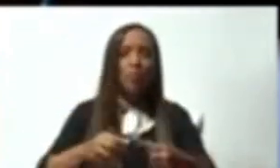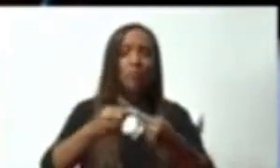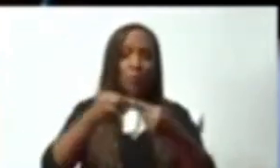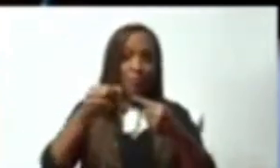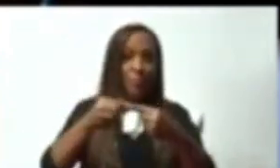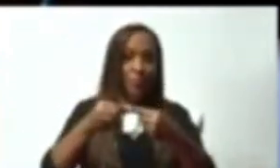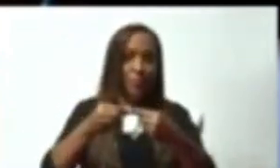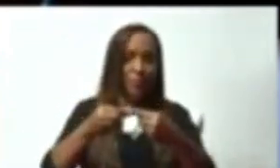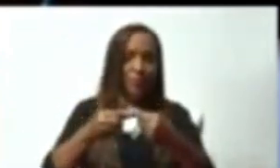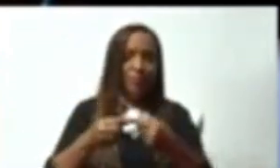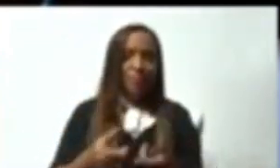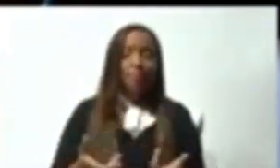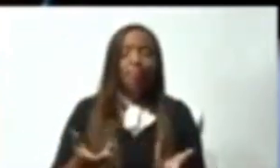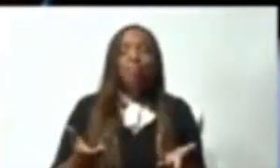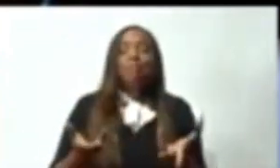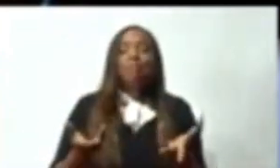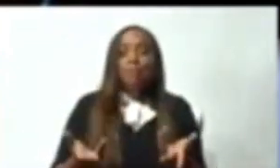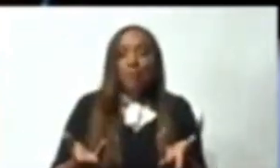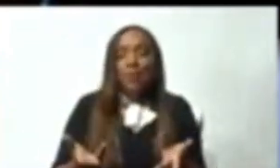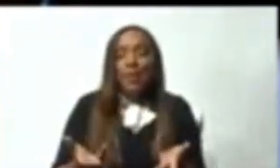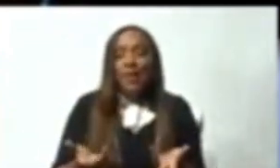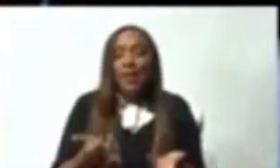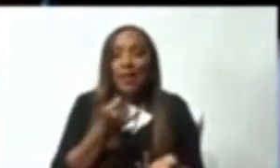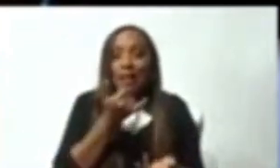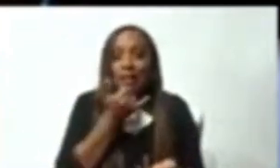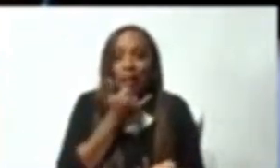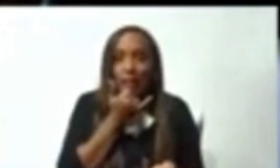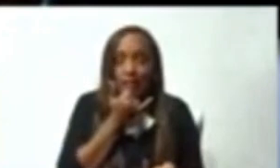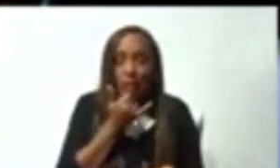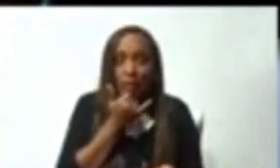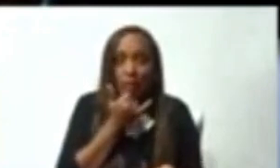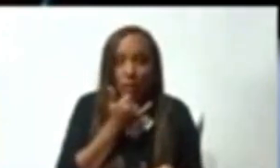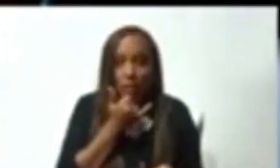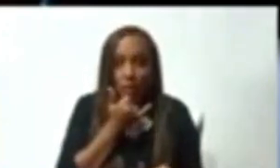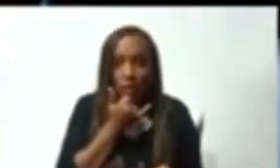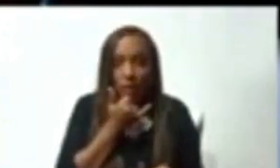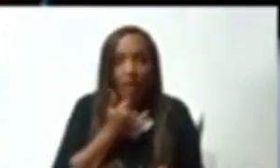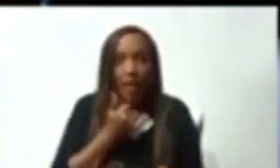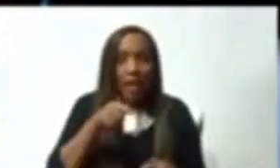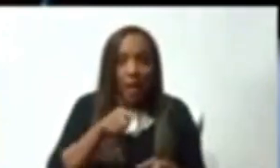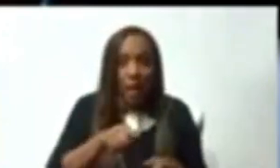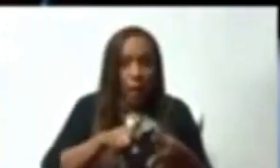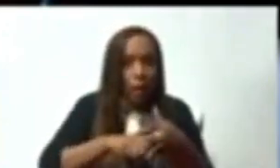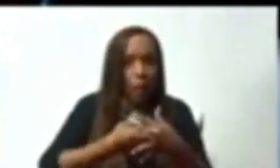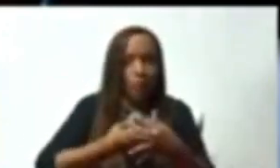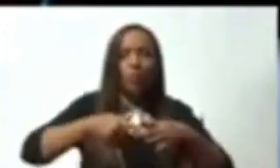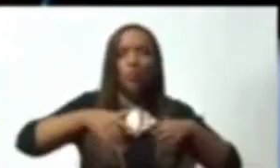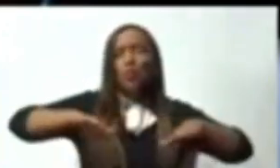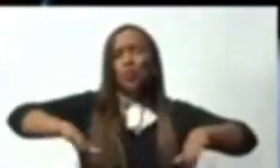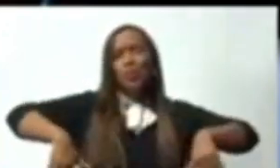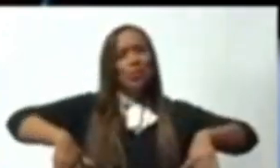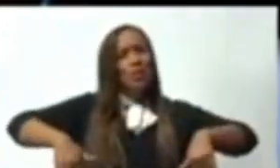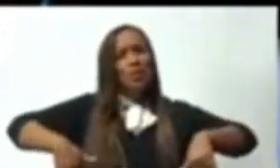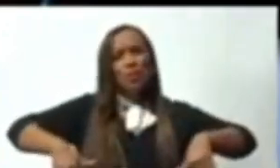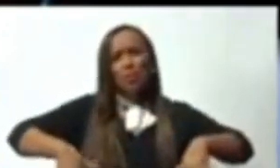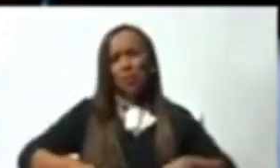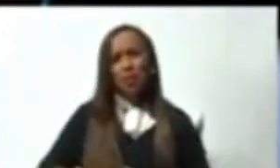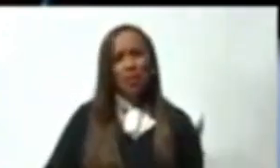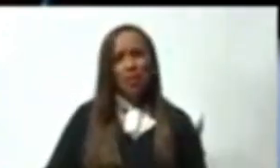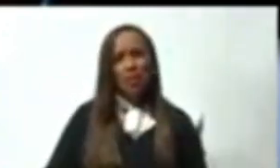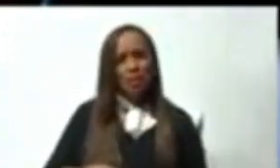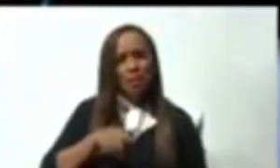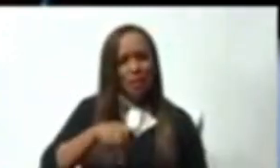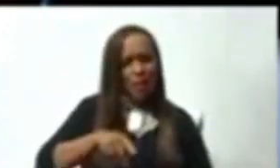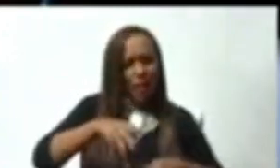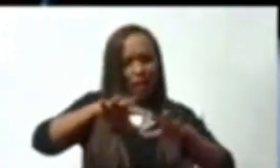han iniciado, eso nos dice a nosotros que vamos a tener inconvenientes en ese sentido y es probable que haya un retraso